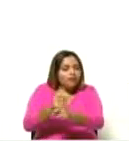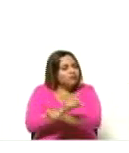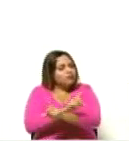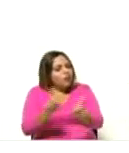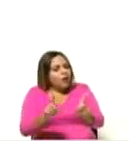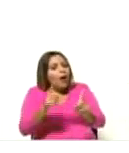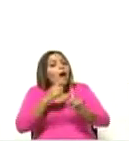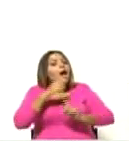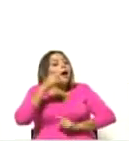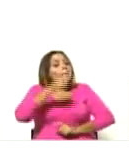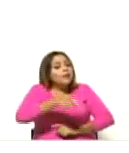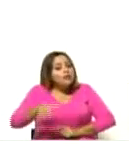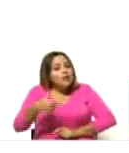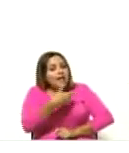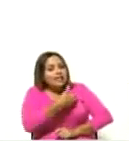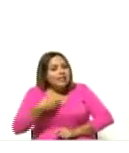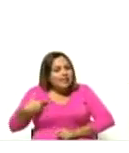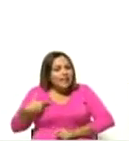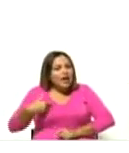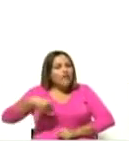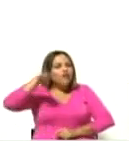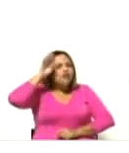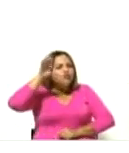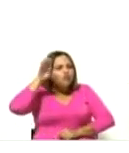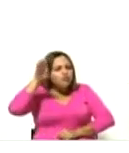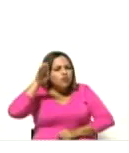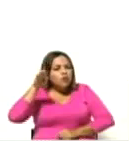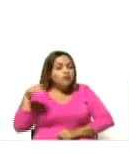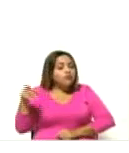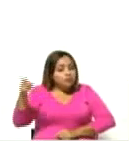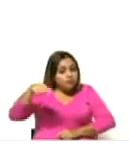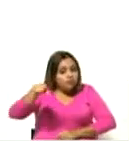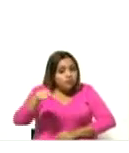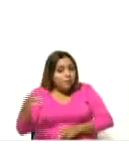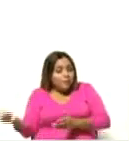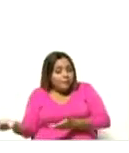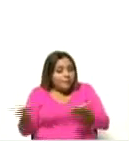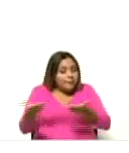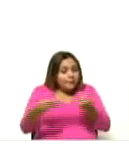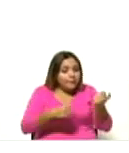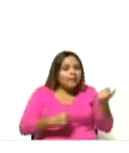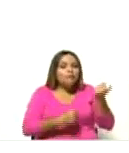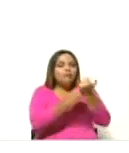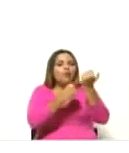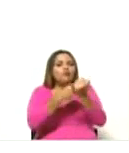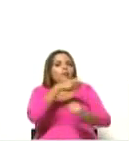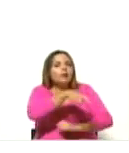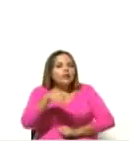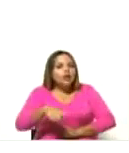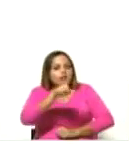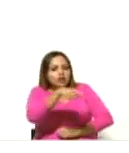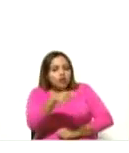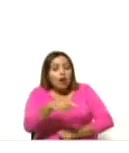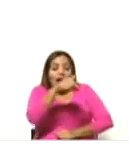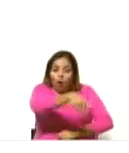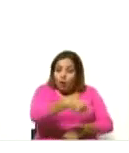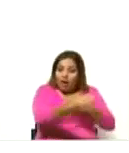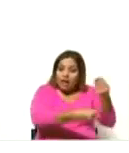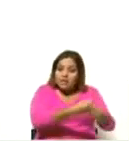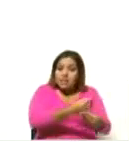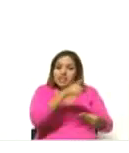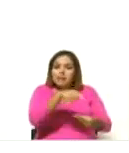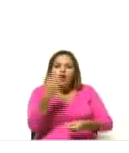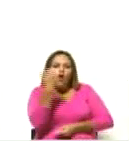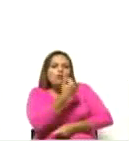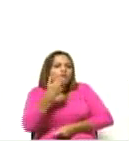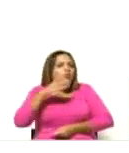La gente convocas a la gente, la movilizas y obtienes su respaldo, no solamente por lo que estás haciendo, sino por el